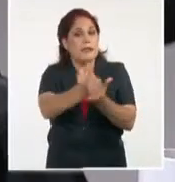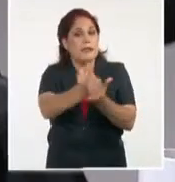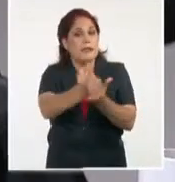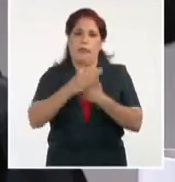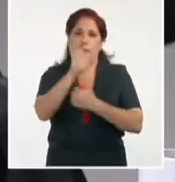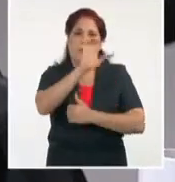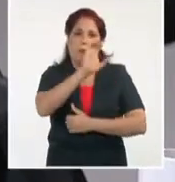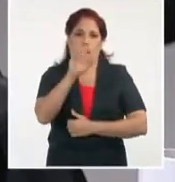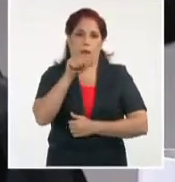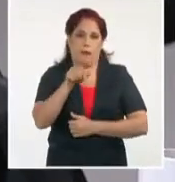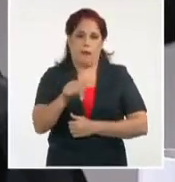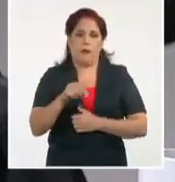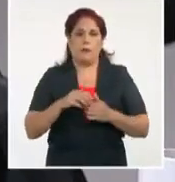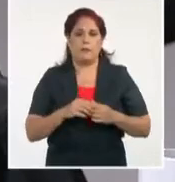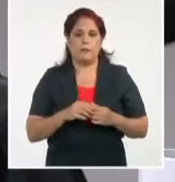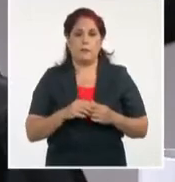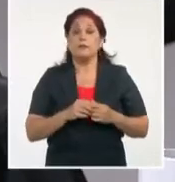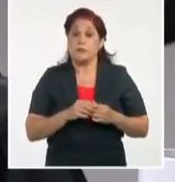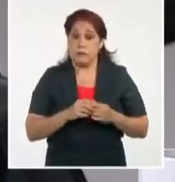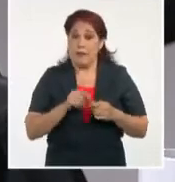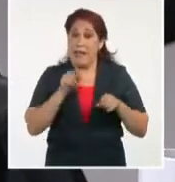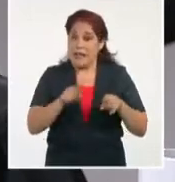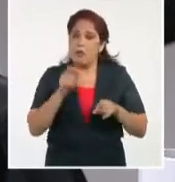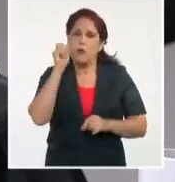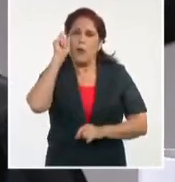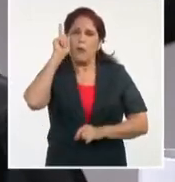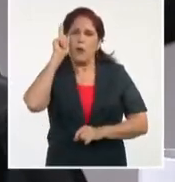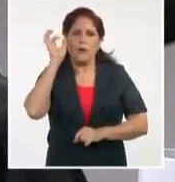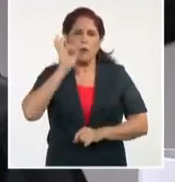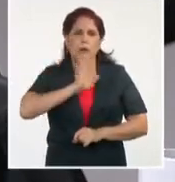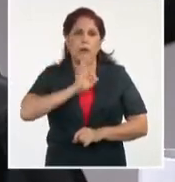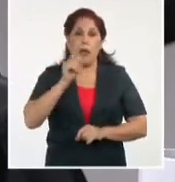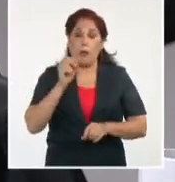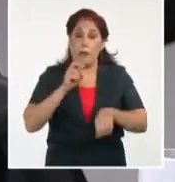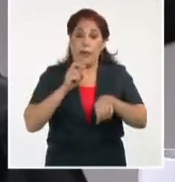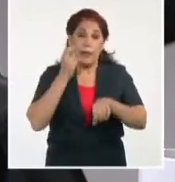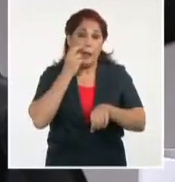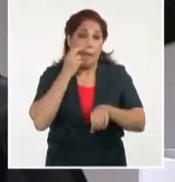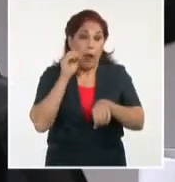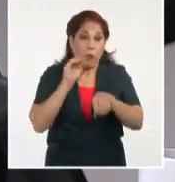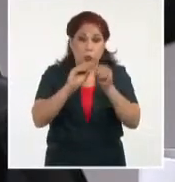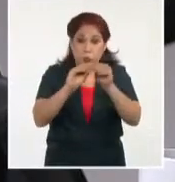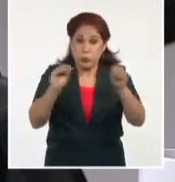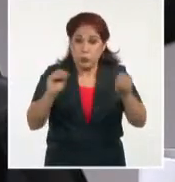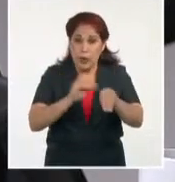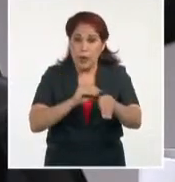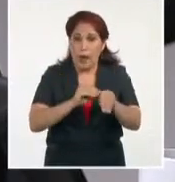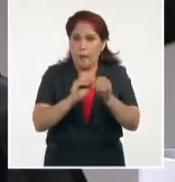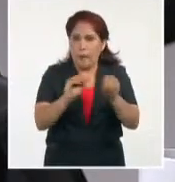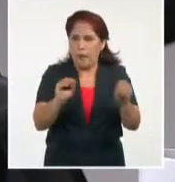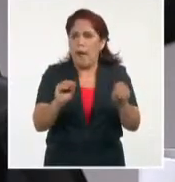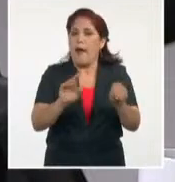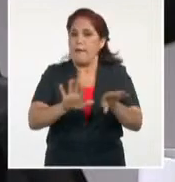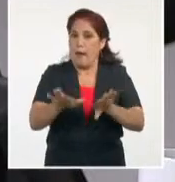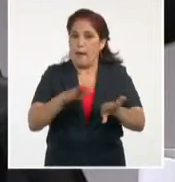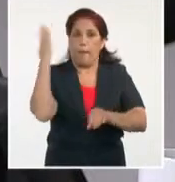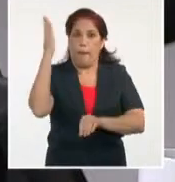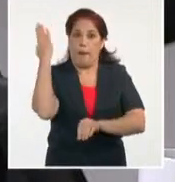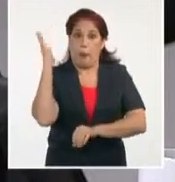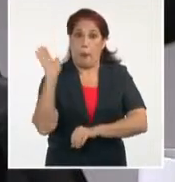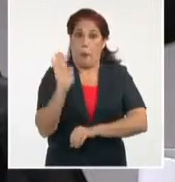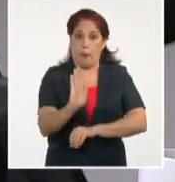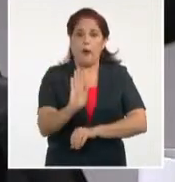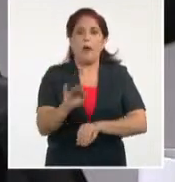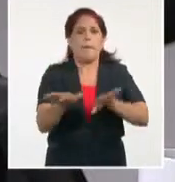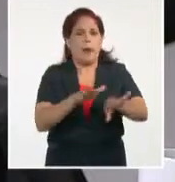tanto, y que también tenemos una nueva experiencia, nosotros damos una alerta temprana, prácticamente con un carácter ya regional, aparte